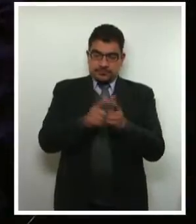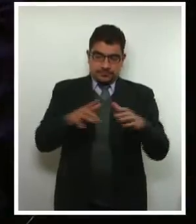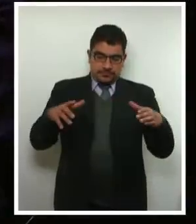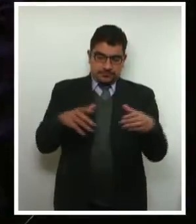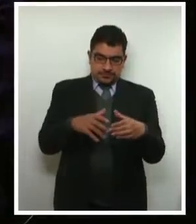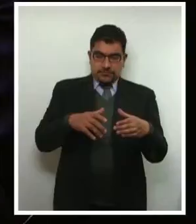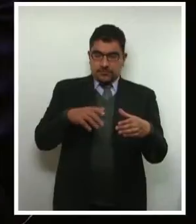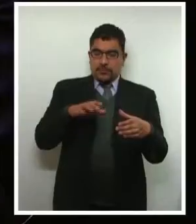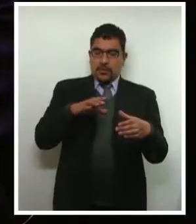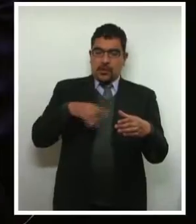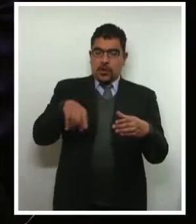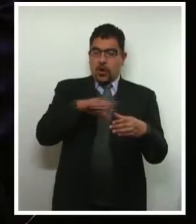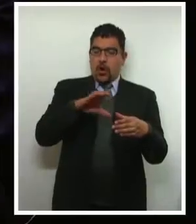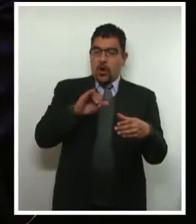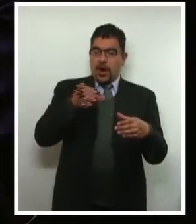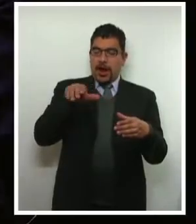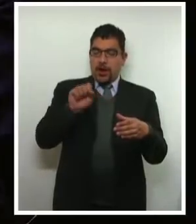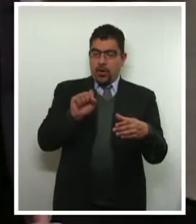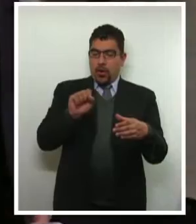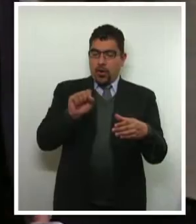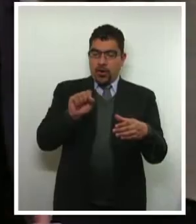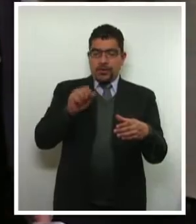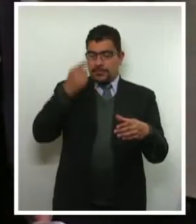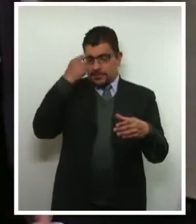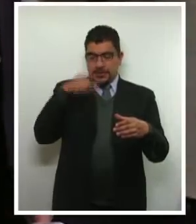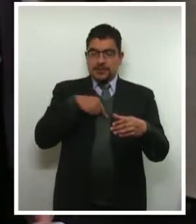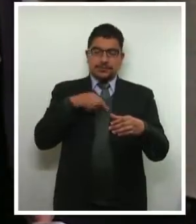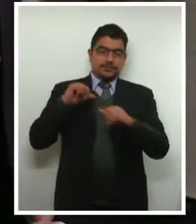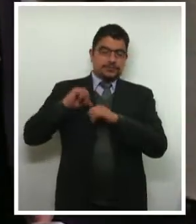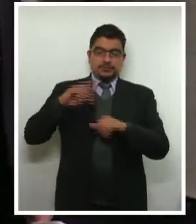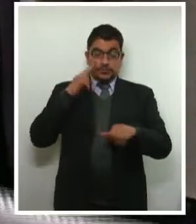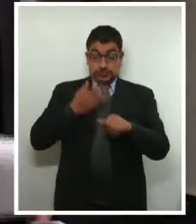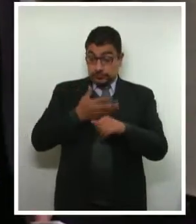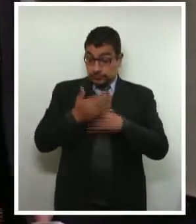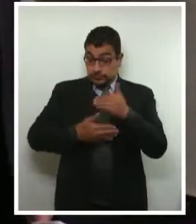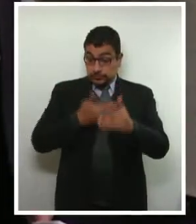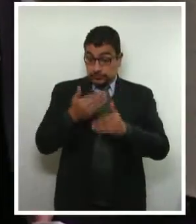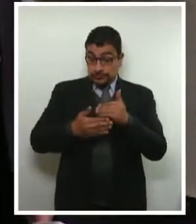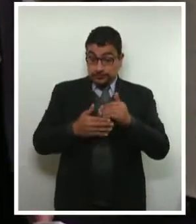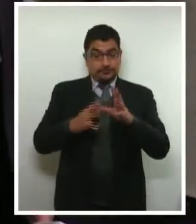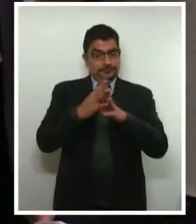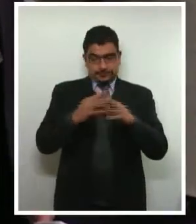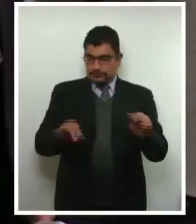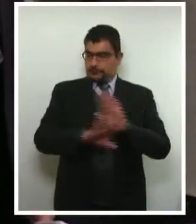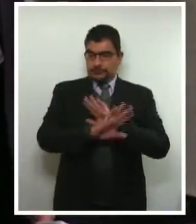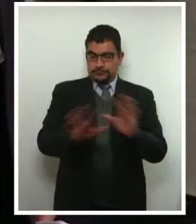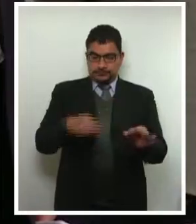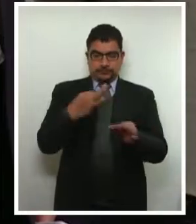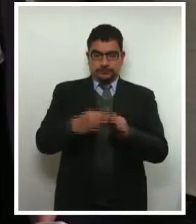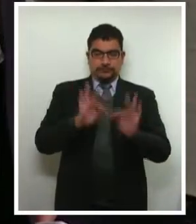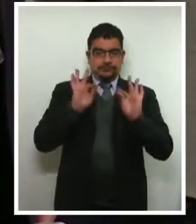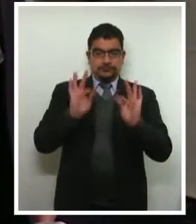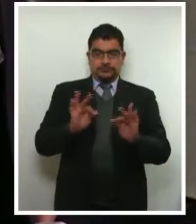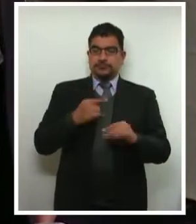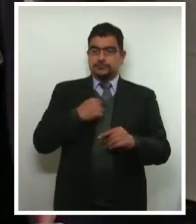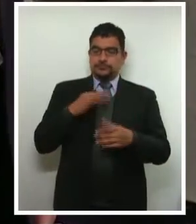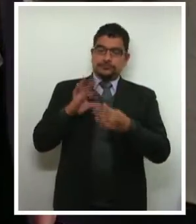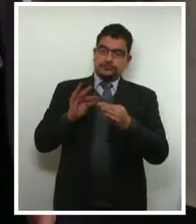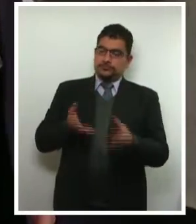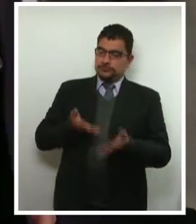Judicatura y una vez terminada esta encomienda se disolviera. Esto fue lo que permitió que, bueno, yo le